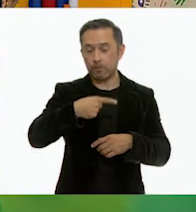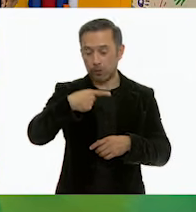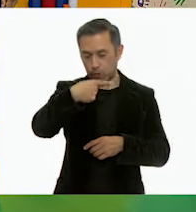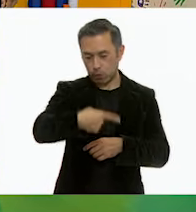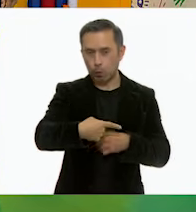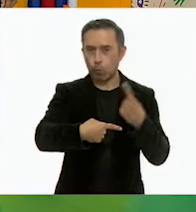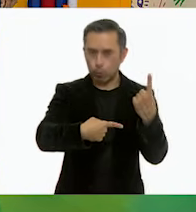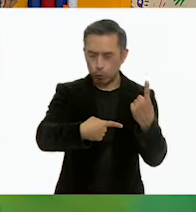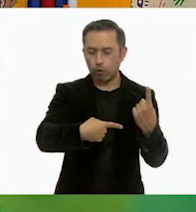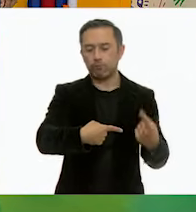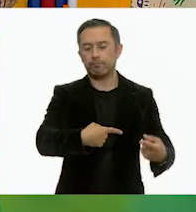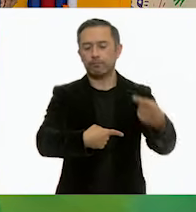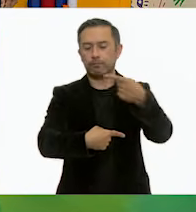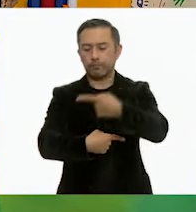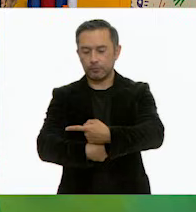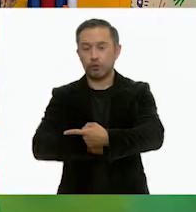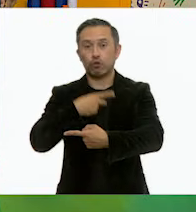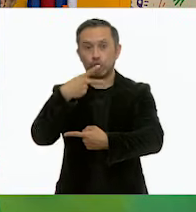dos,